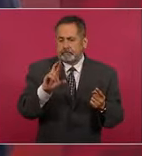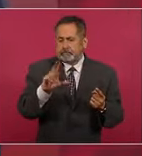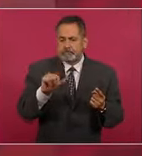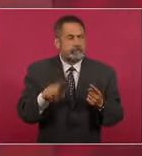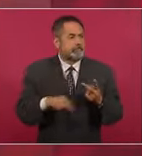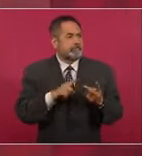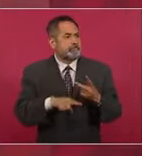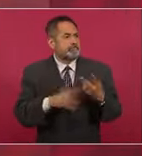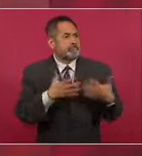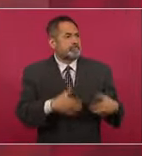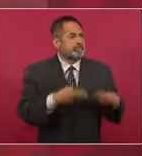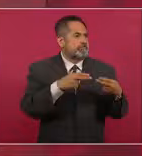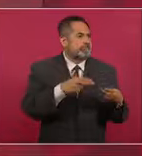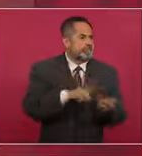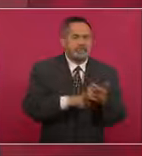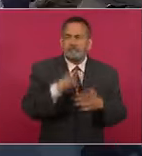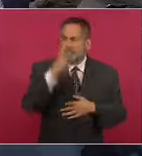en las empresas